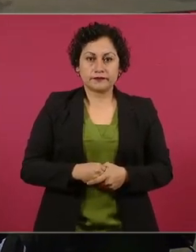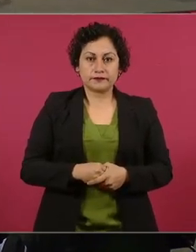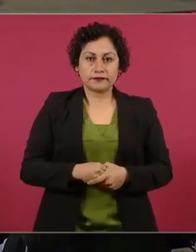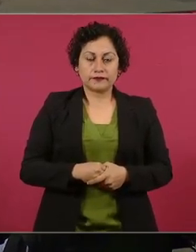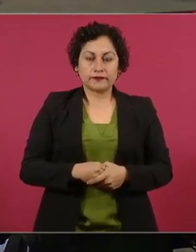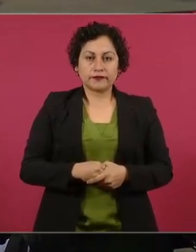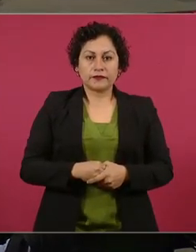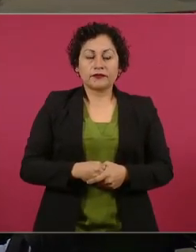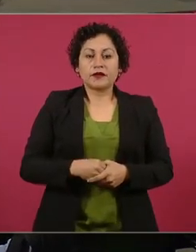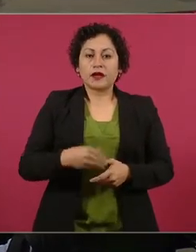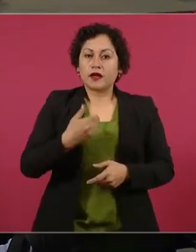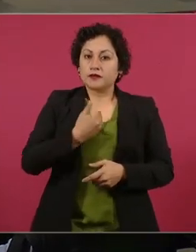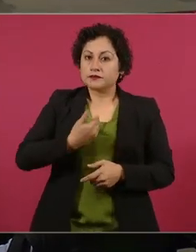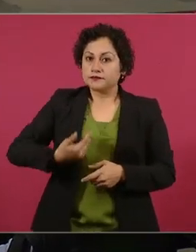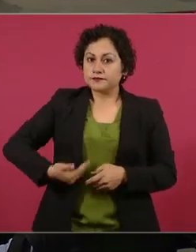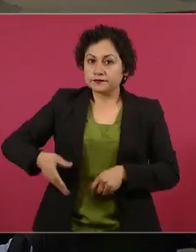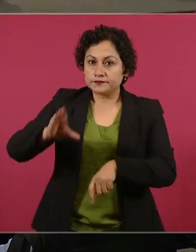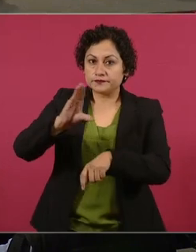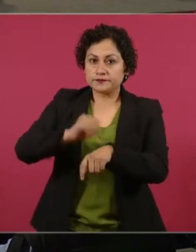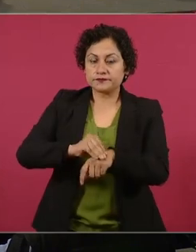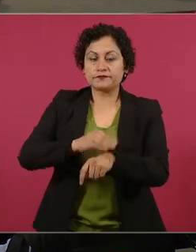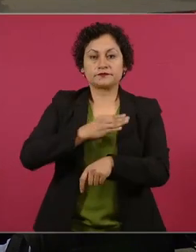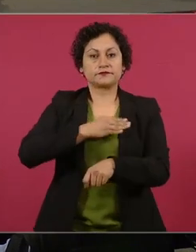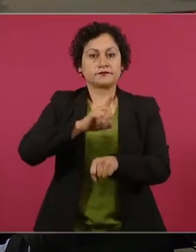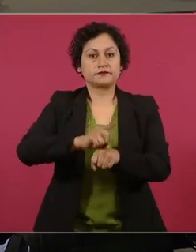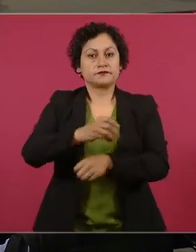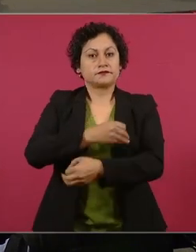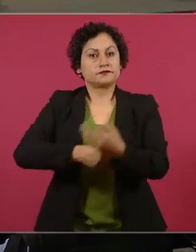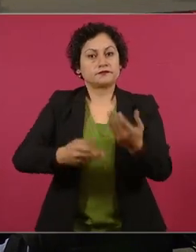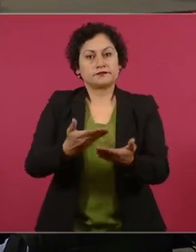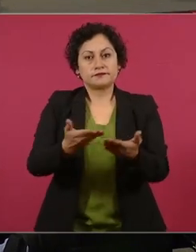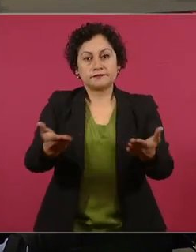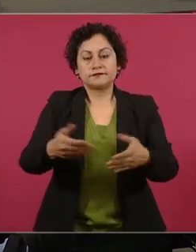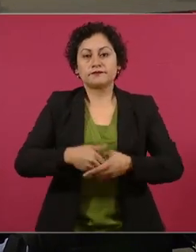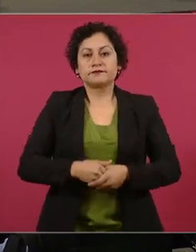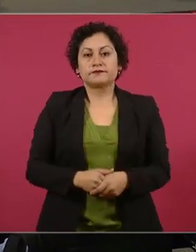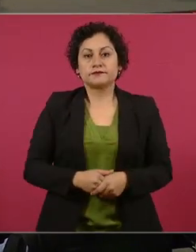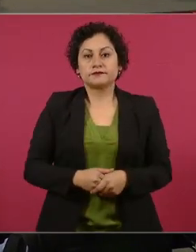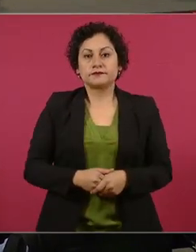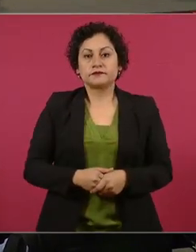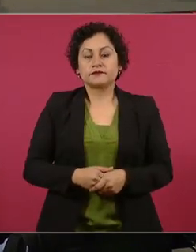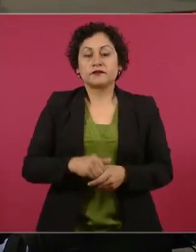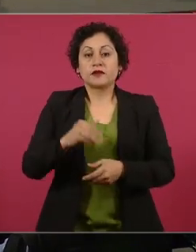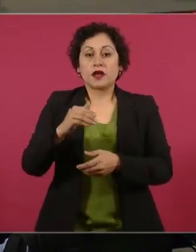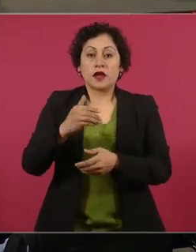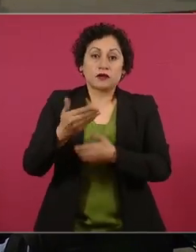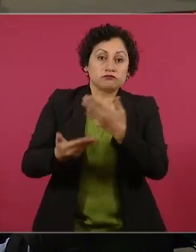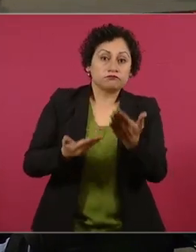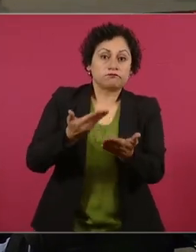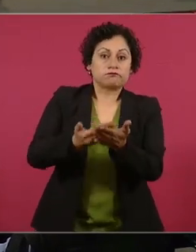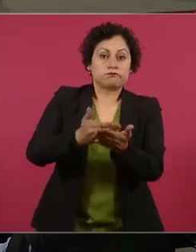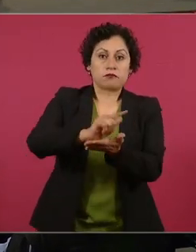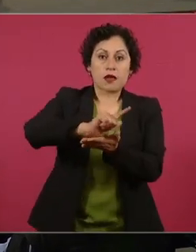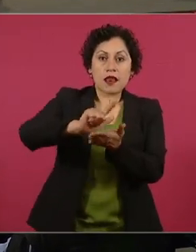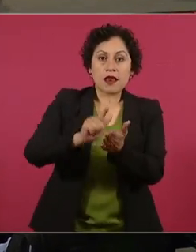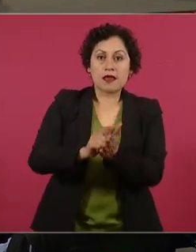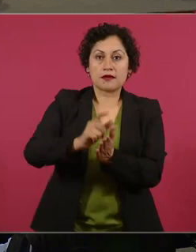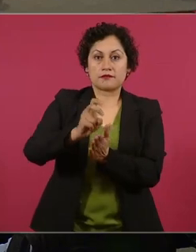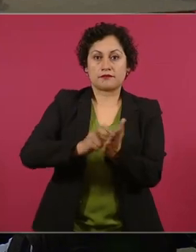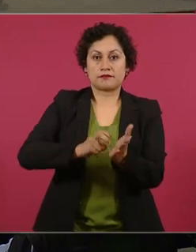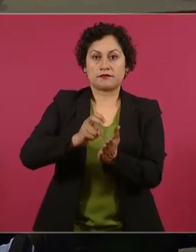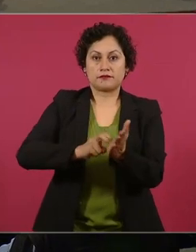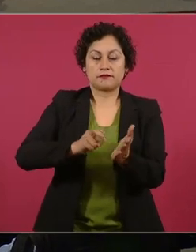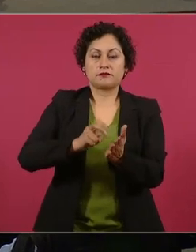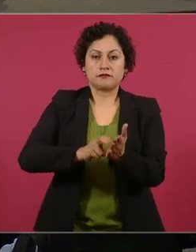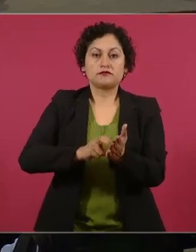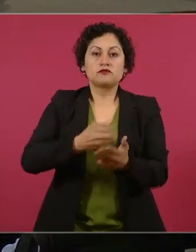Con su permiso, presidente, muy buenos días a todas y todos. Dentro del paquete de iniciativas que presentó el presidente de